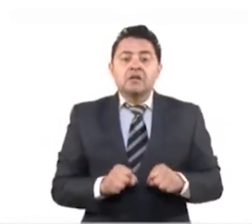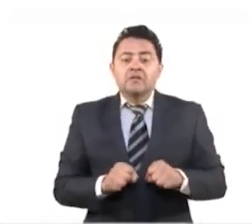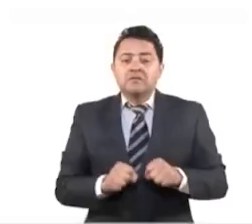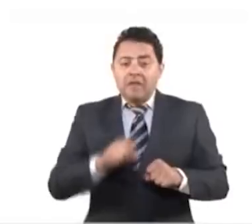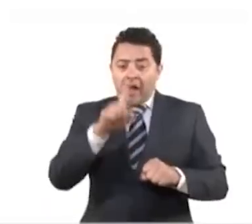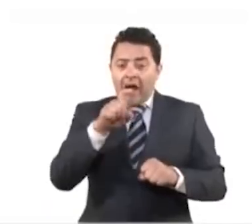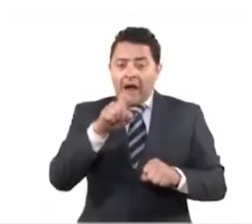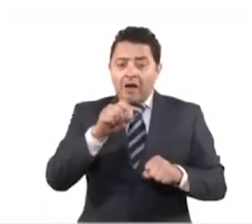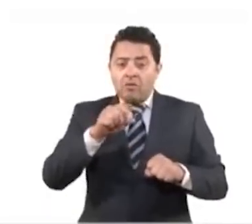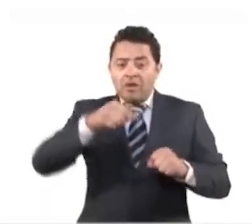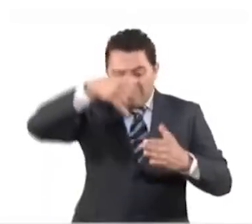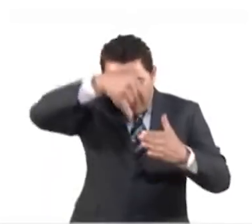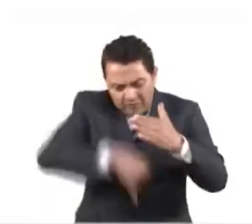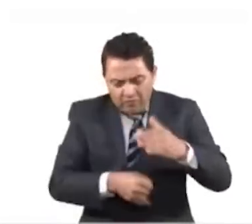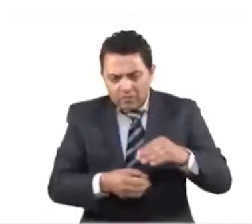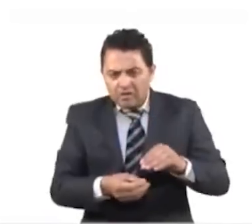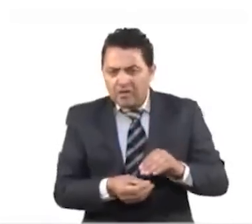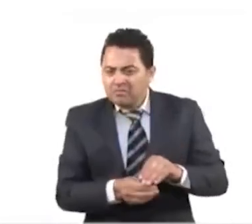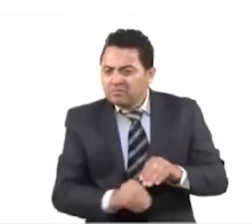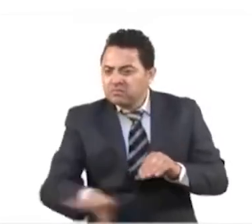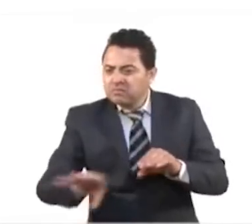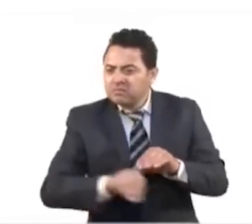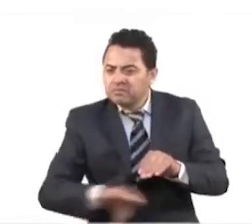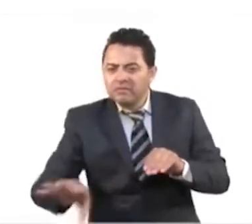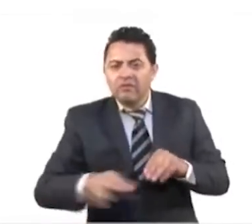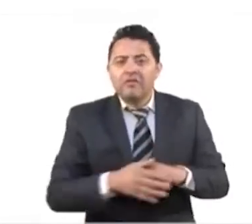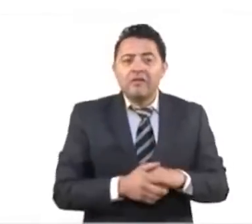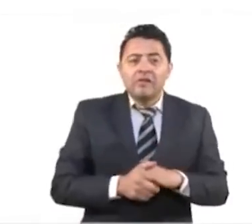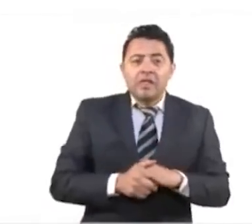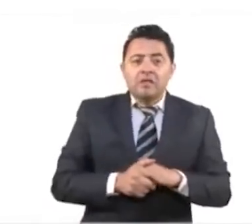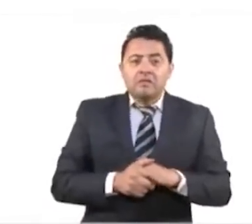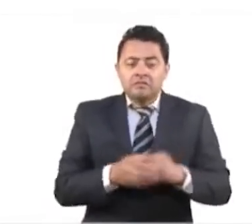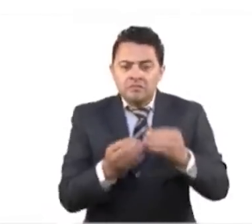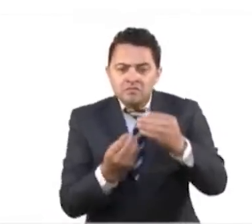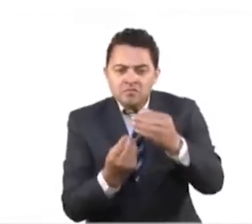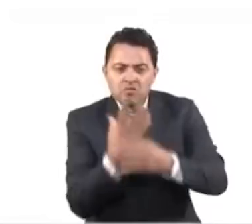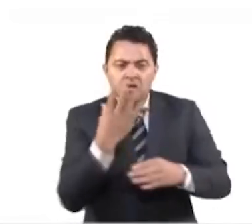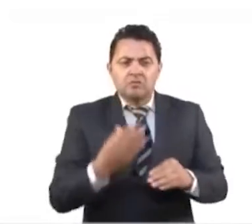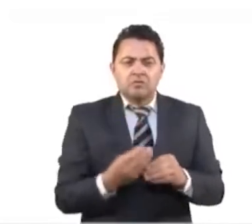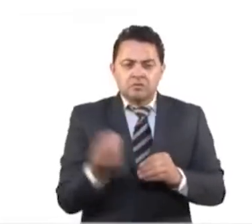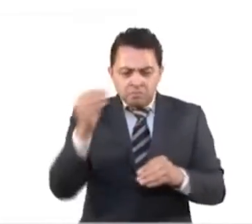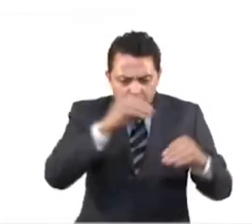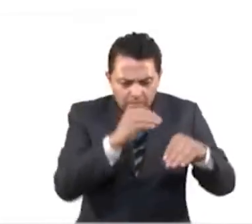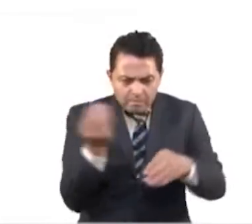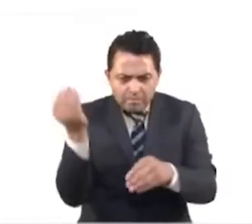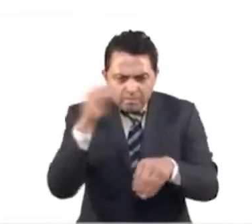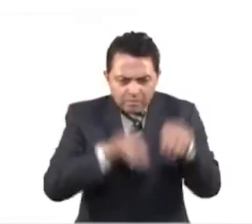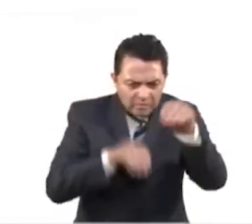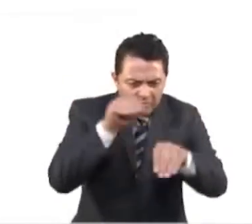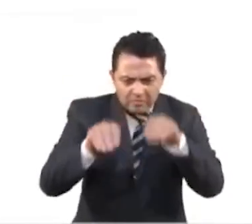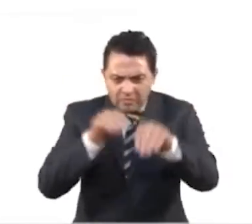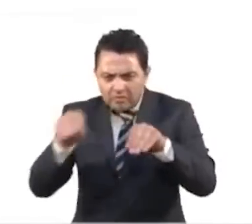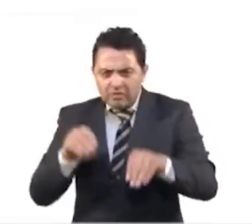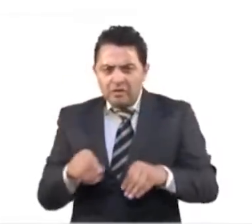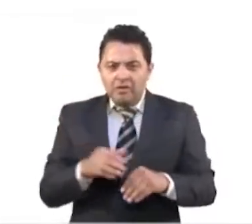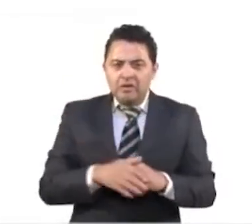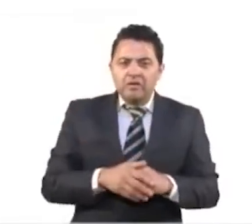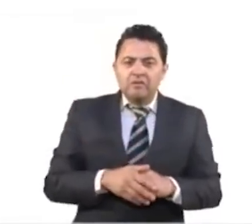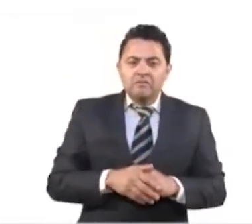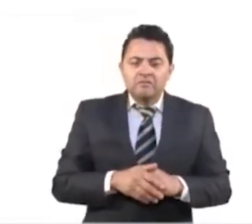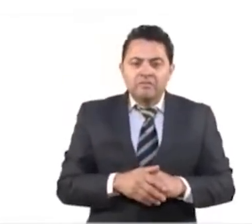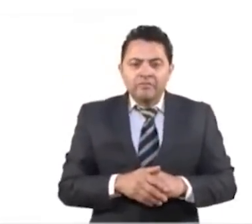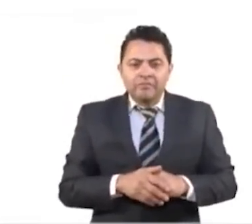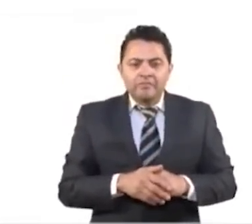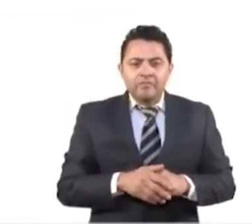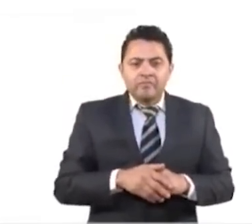se construyeron 5 nuevos cárcamos, se equiparon estos con sistemas automáticos de bombeo, 10 de